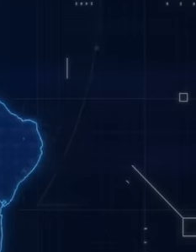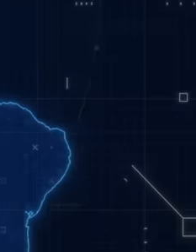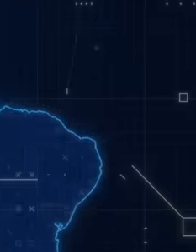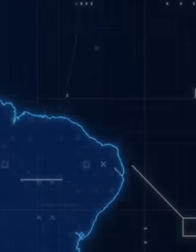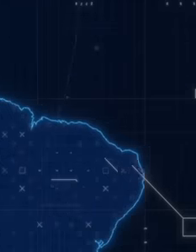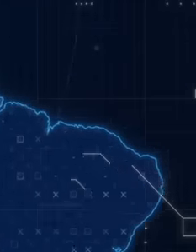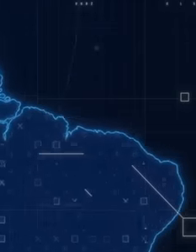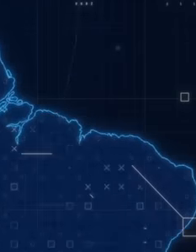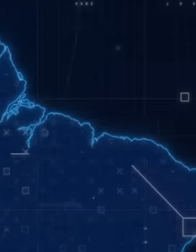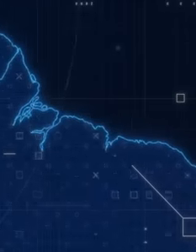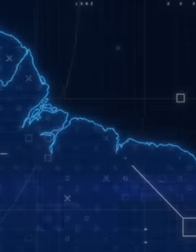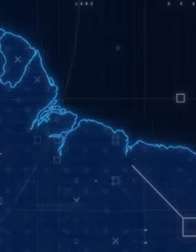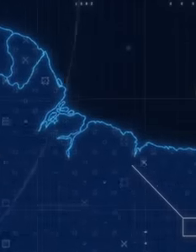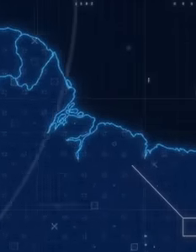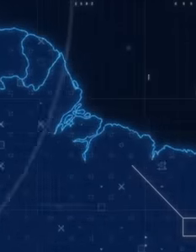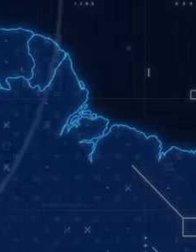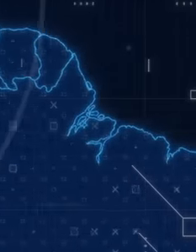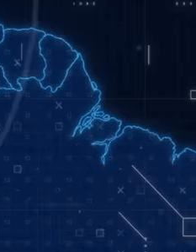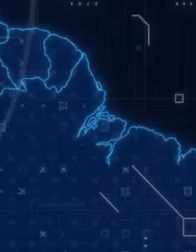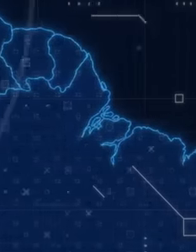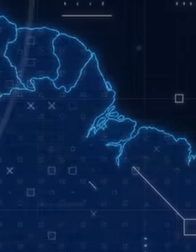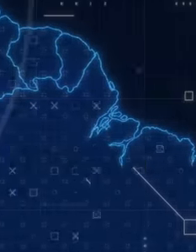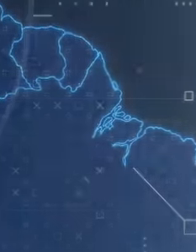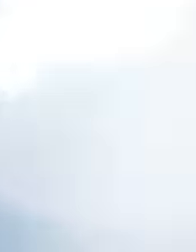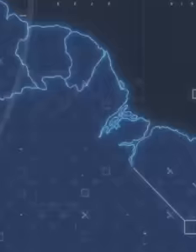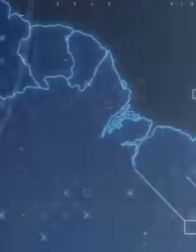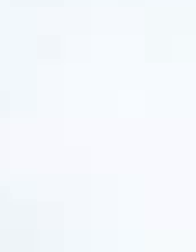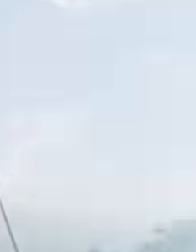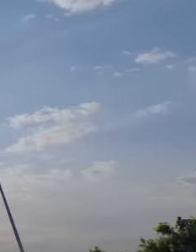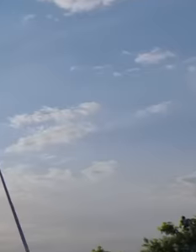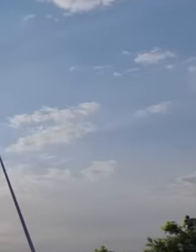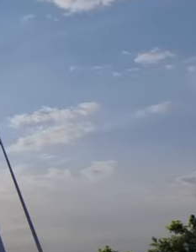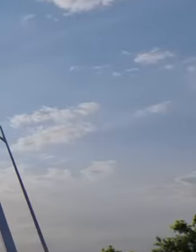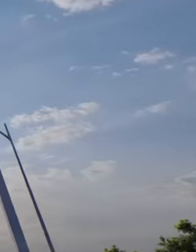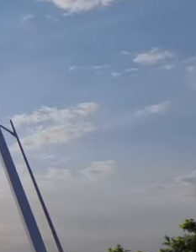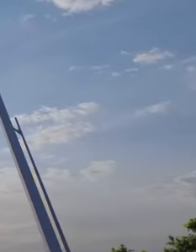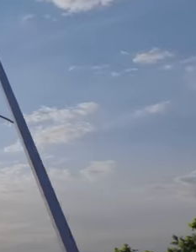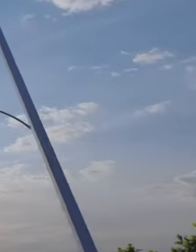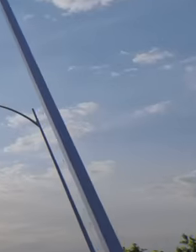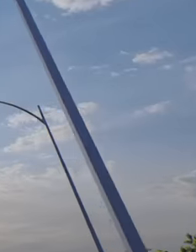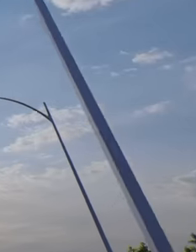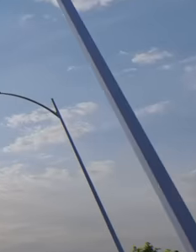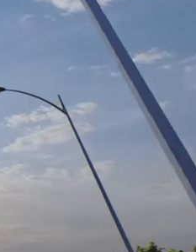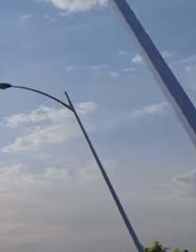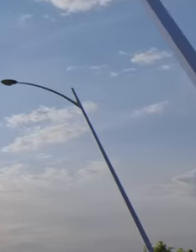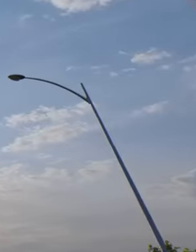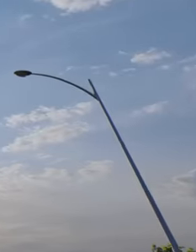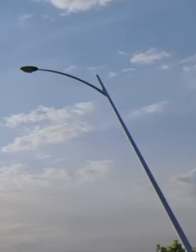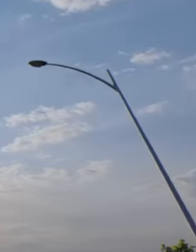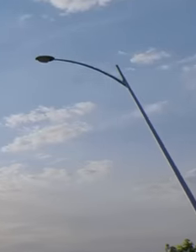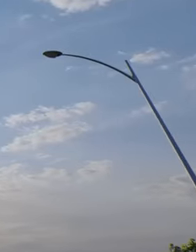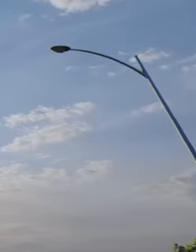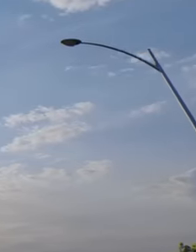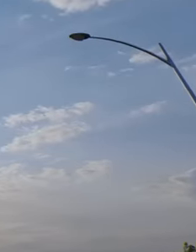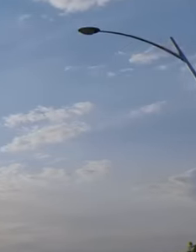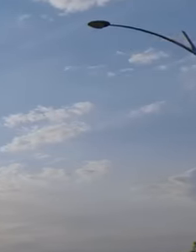breve escala en Panamá y continuará su viaje con dirección a Río de Janeiro, donde